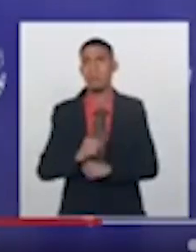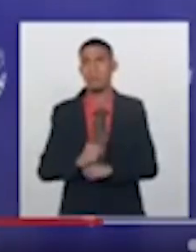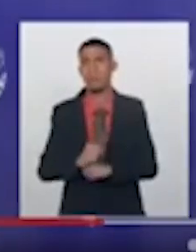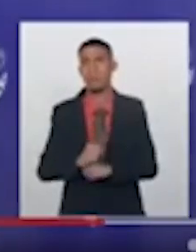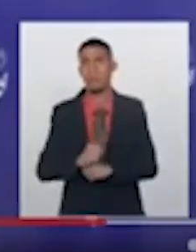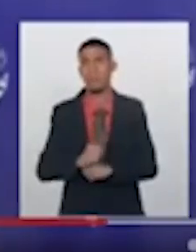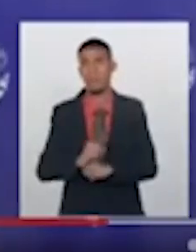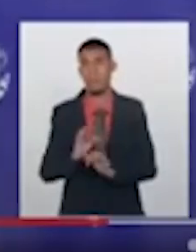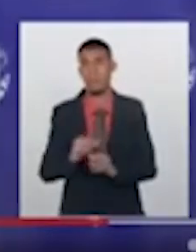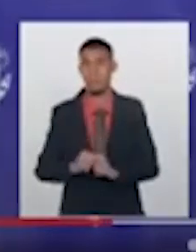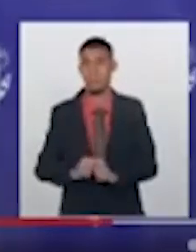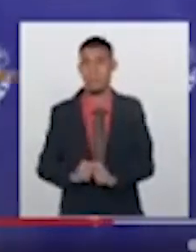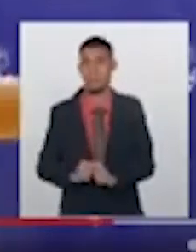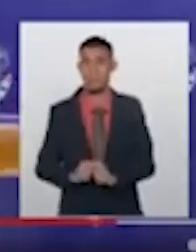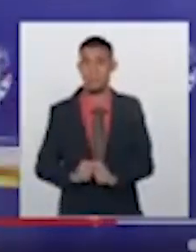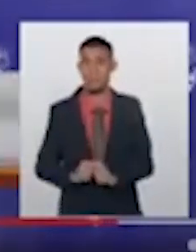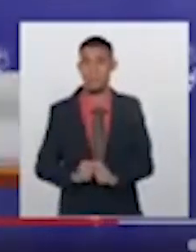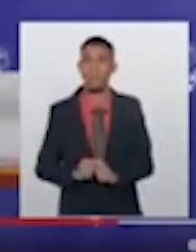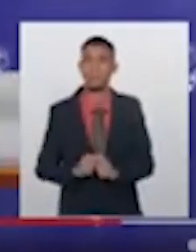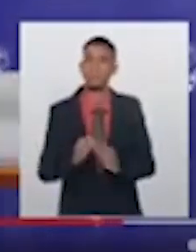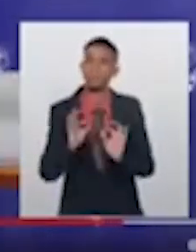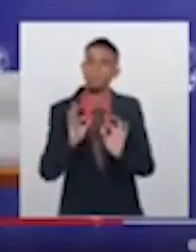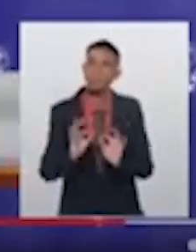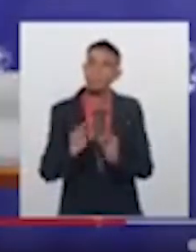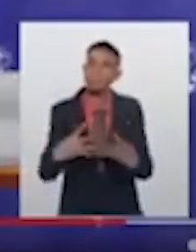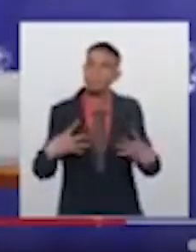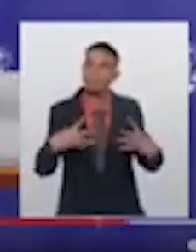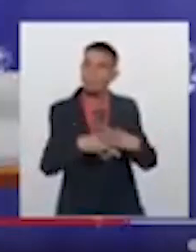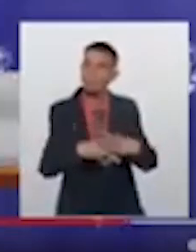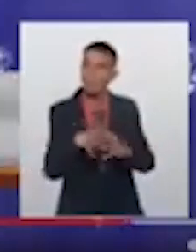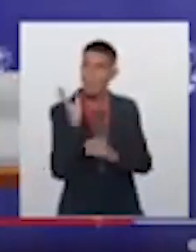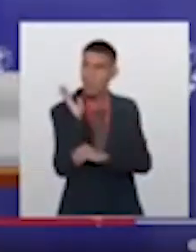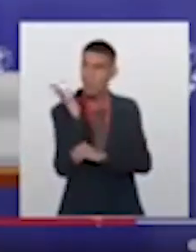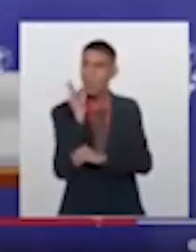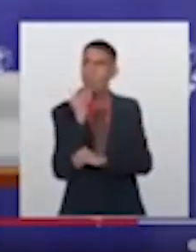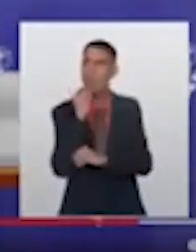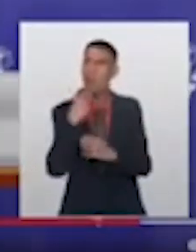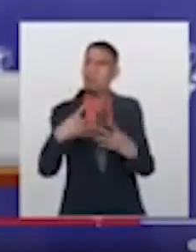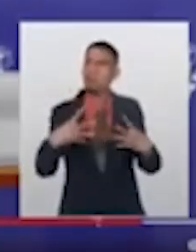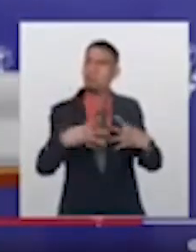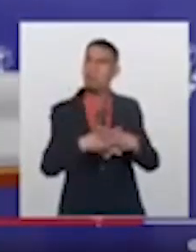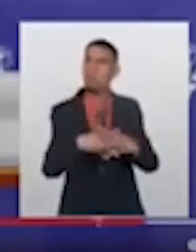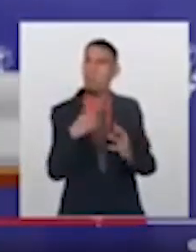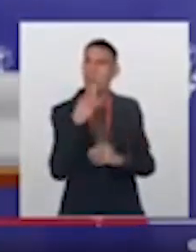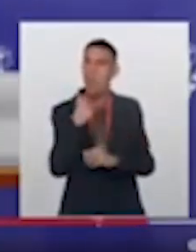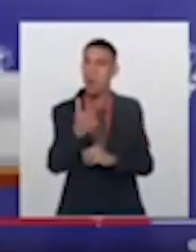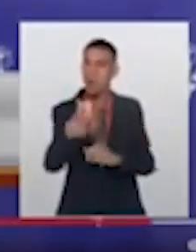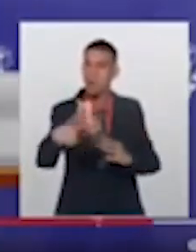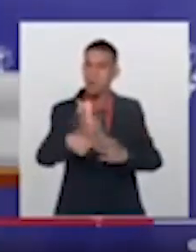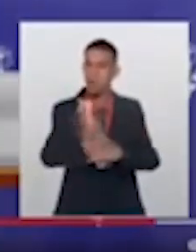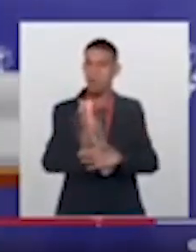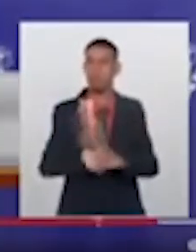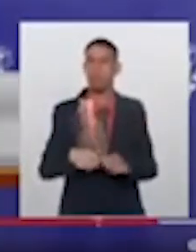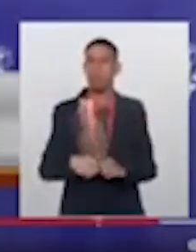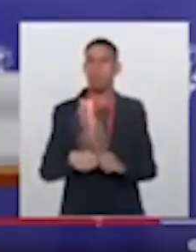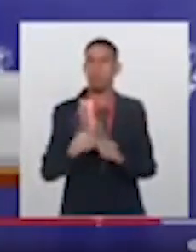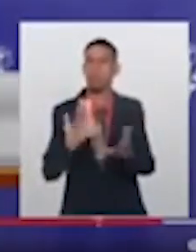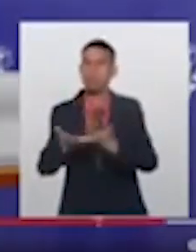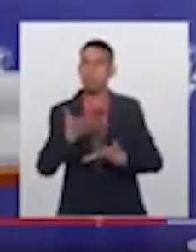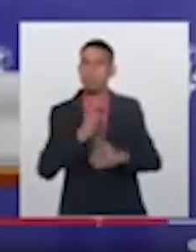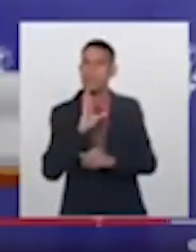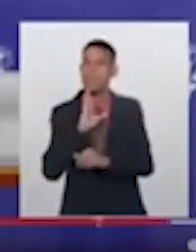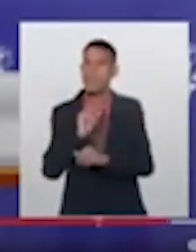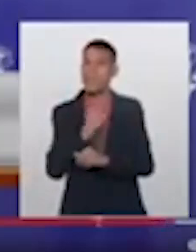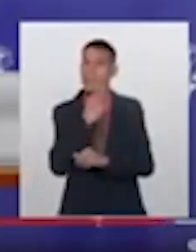quiero que nos permite conocernos un poco más para ver qué nos une no que nos diferencia porque como decía Martín